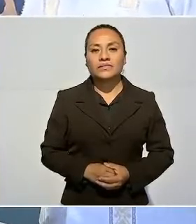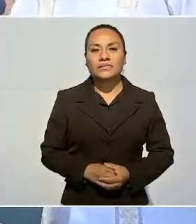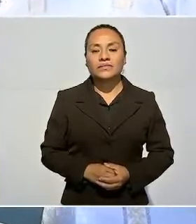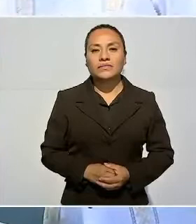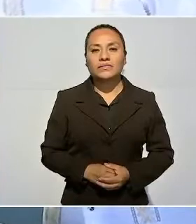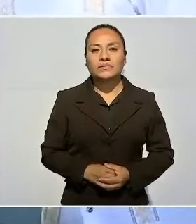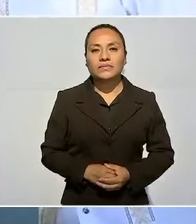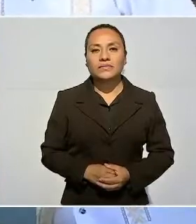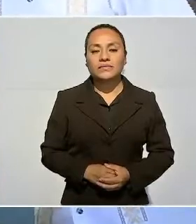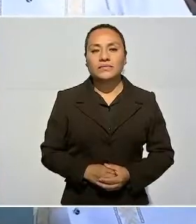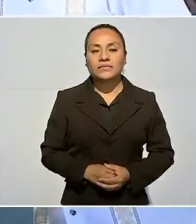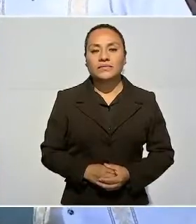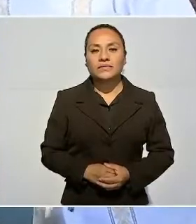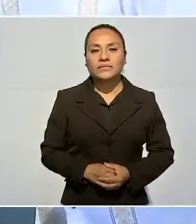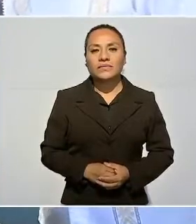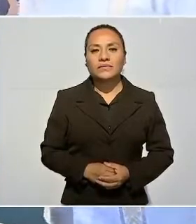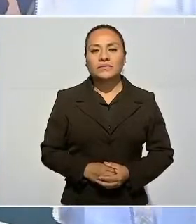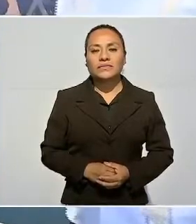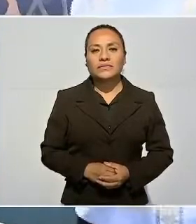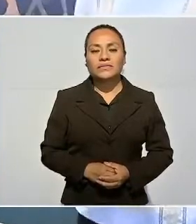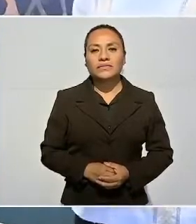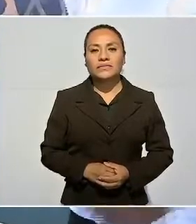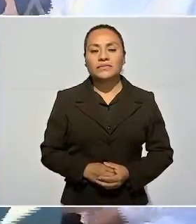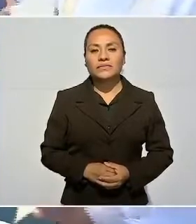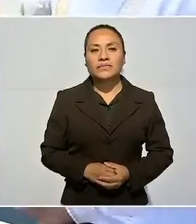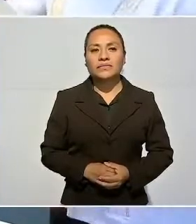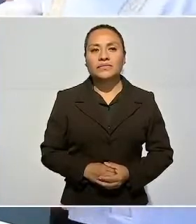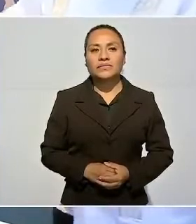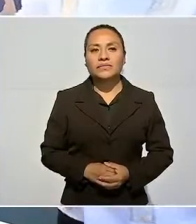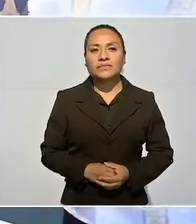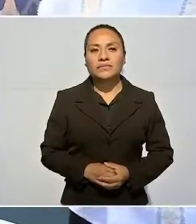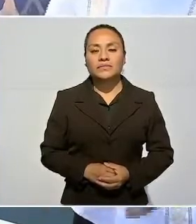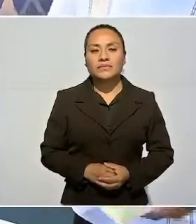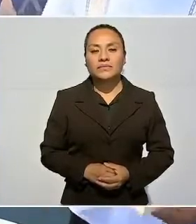¿Este es tu copia? Sí, muy importante.